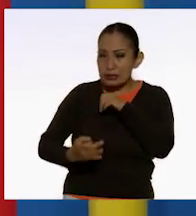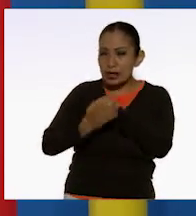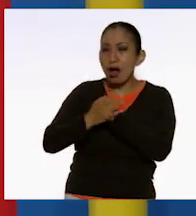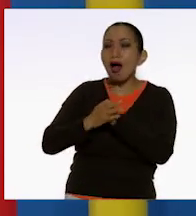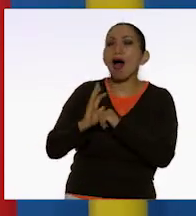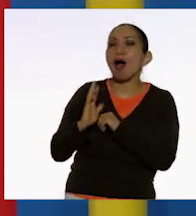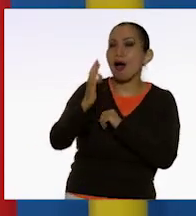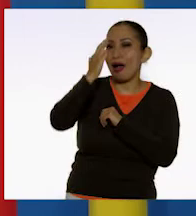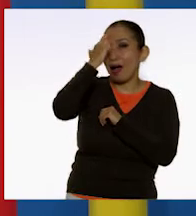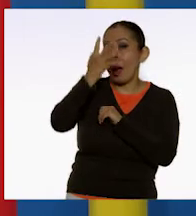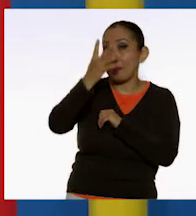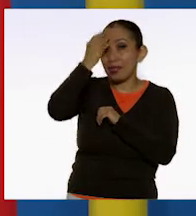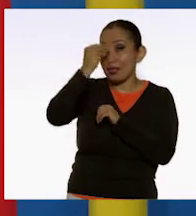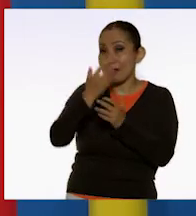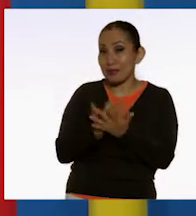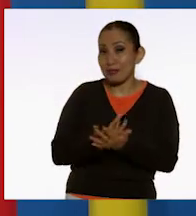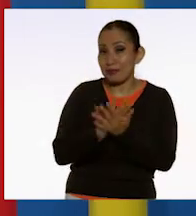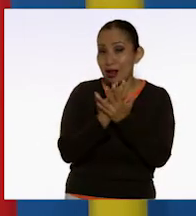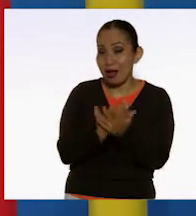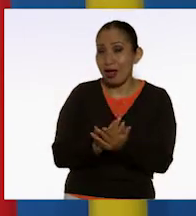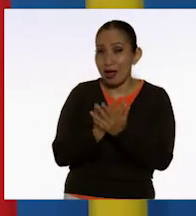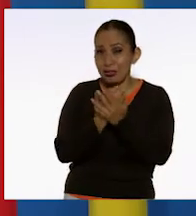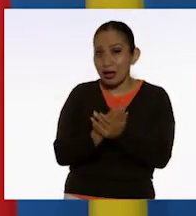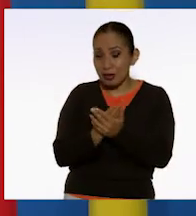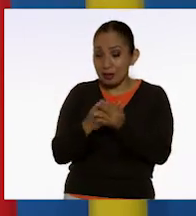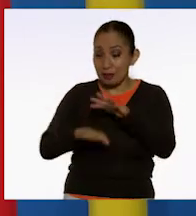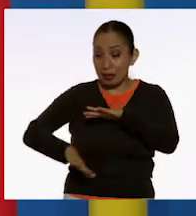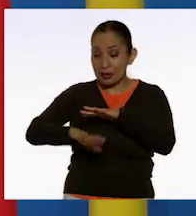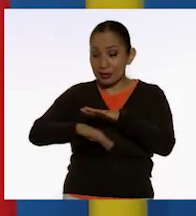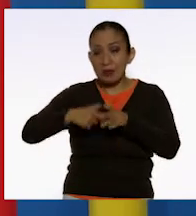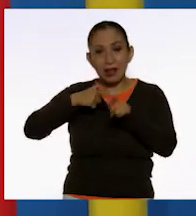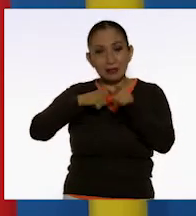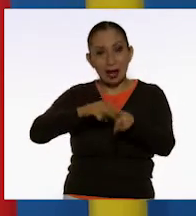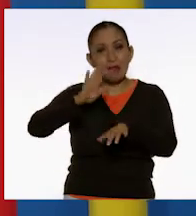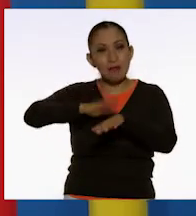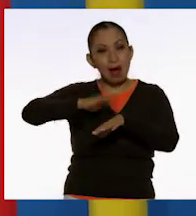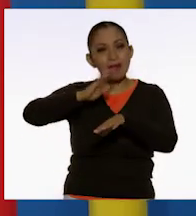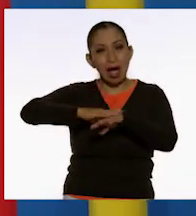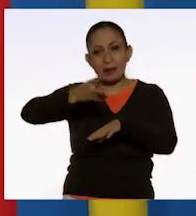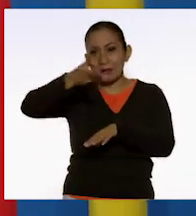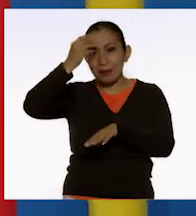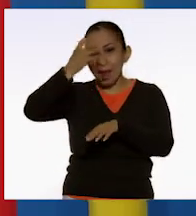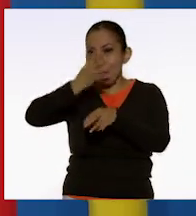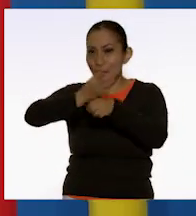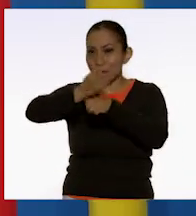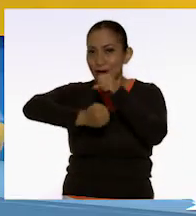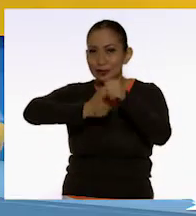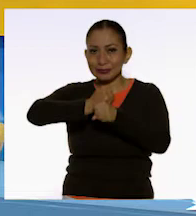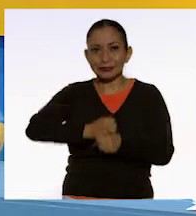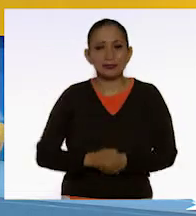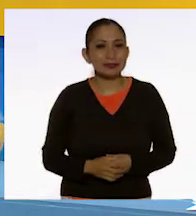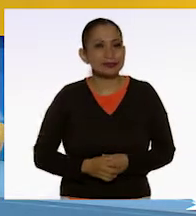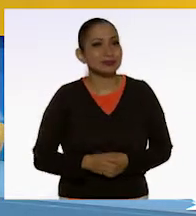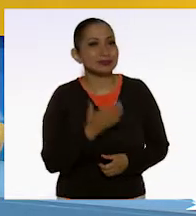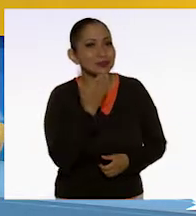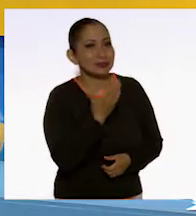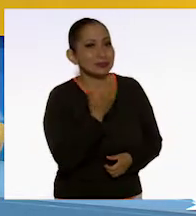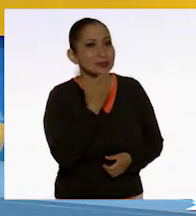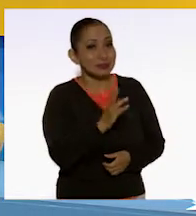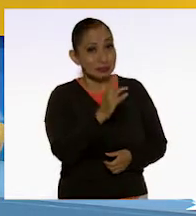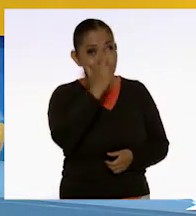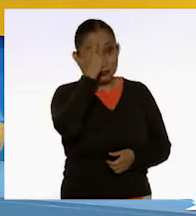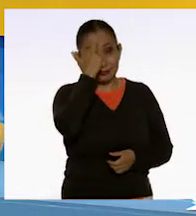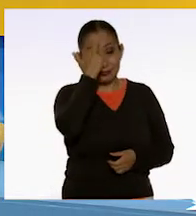reafirmar los aprendizajes esperados, que son base para seguir aprendiendo en cuarto grado. Muy bien. Recuerden